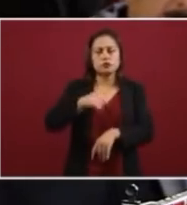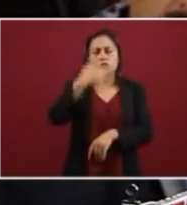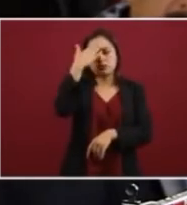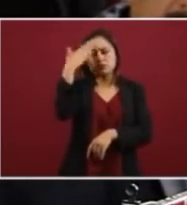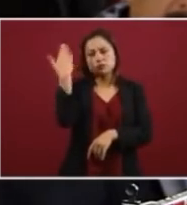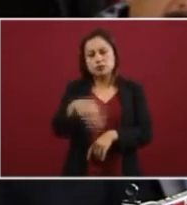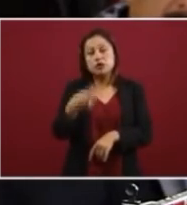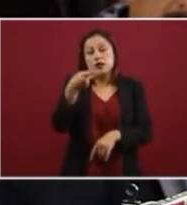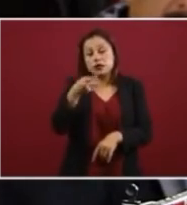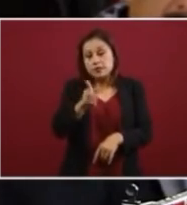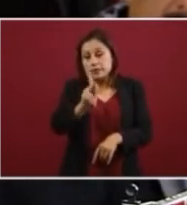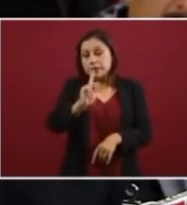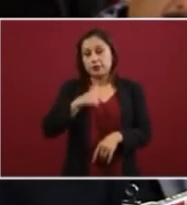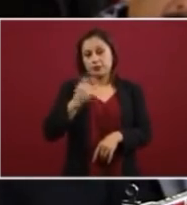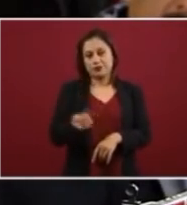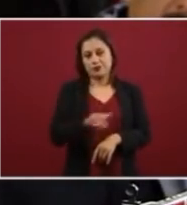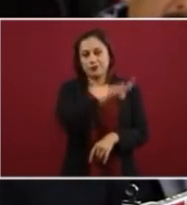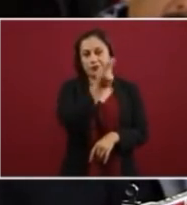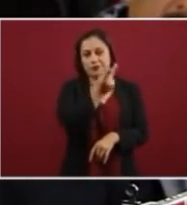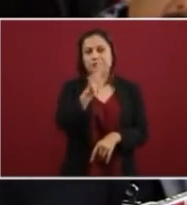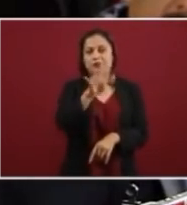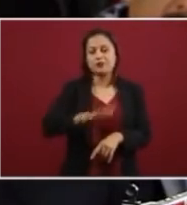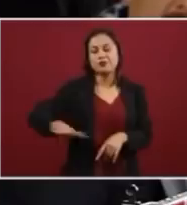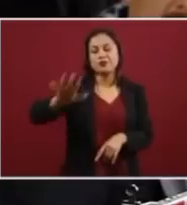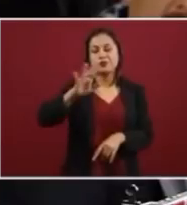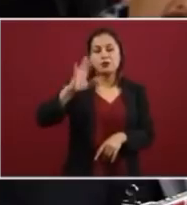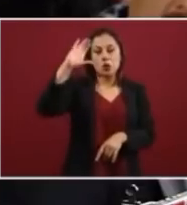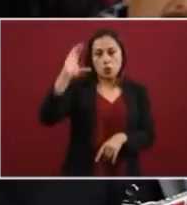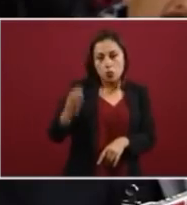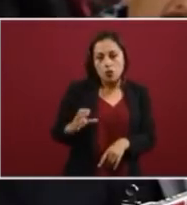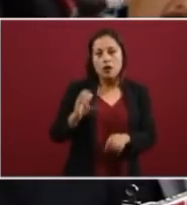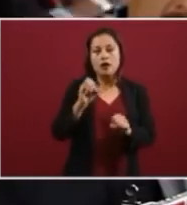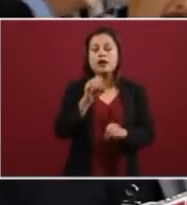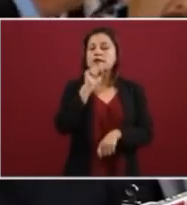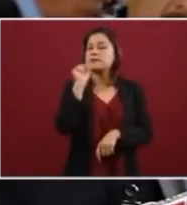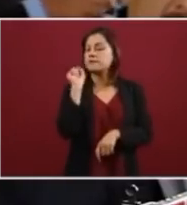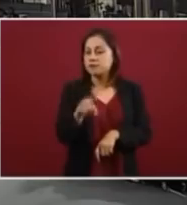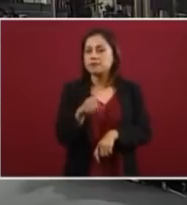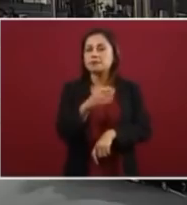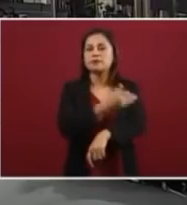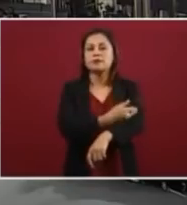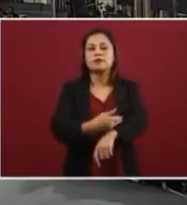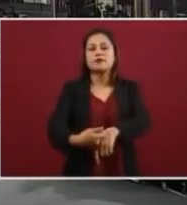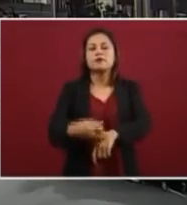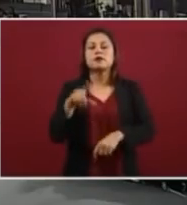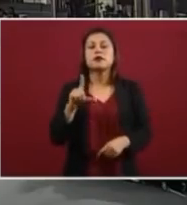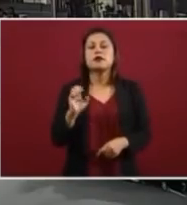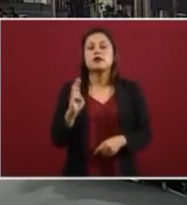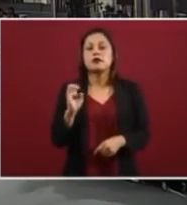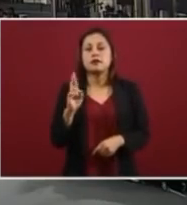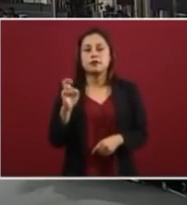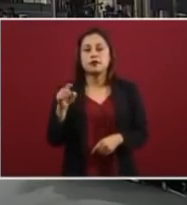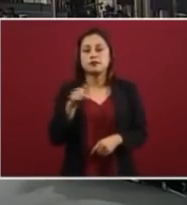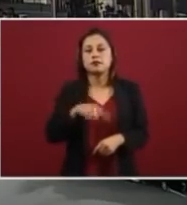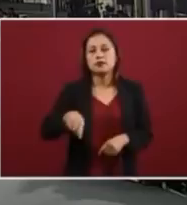convicto, Joaquín El Chapo Guzmán. En el contexto de tanto derramamiento de sangre, los asesinatos de los